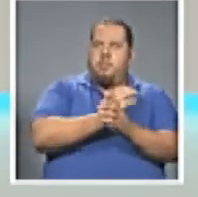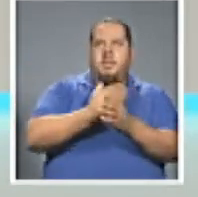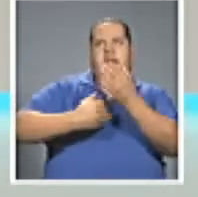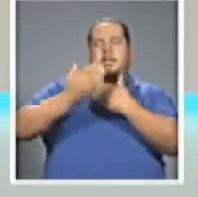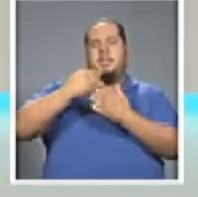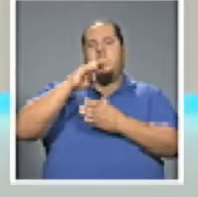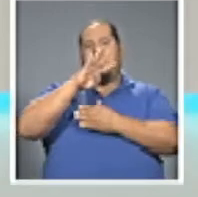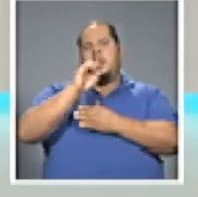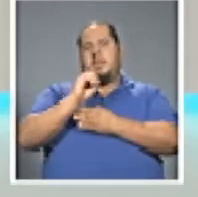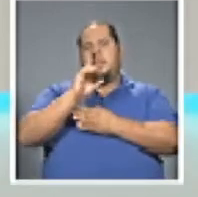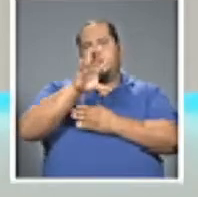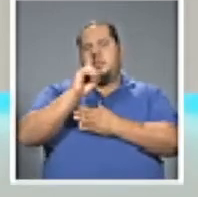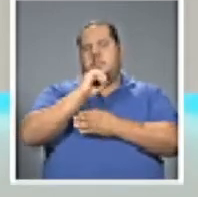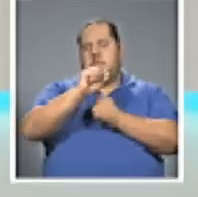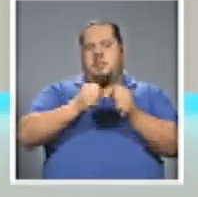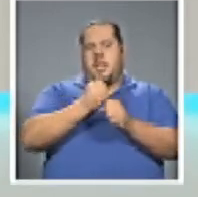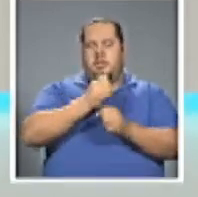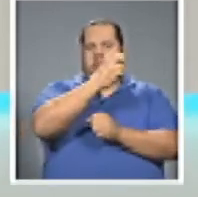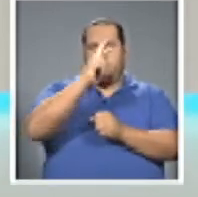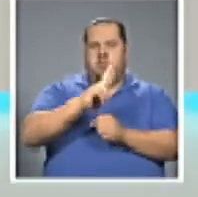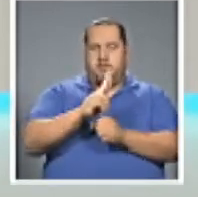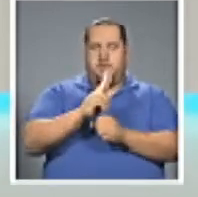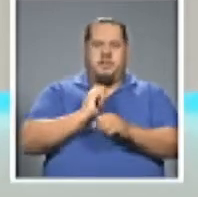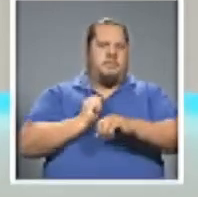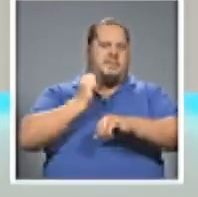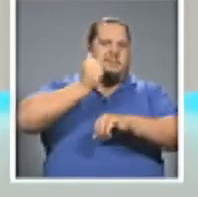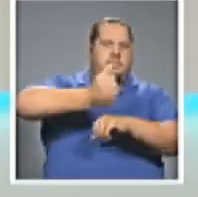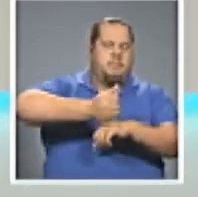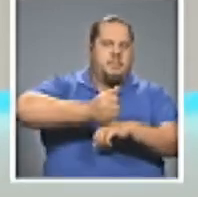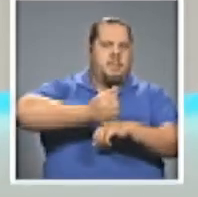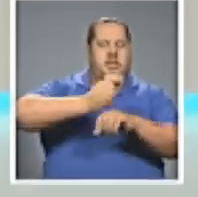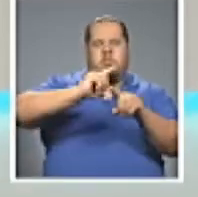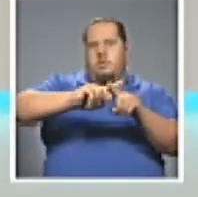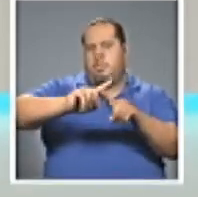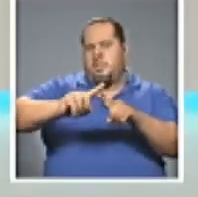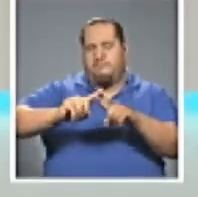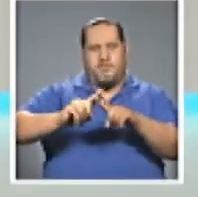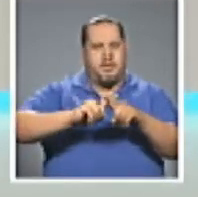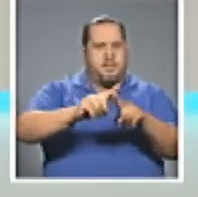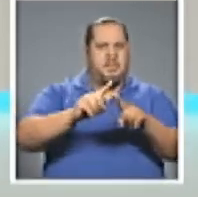años, Costa Rica viene implementando una serie de